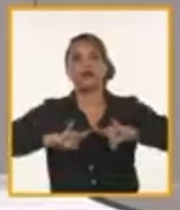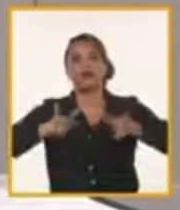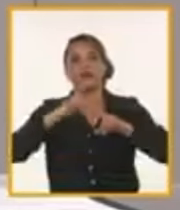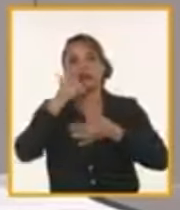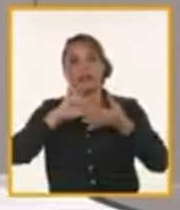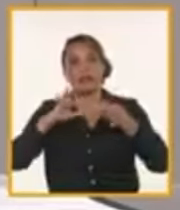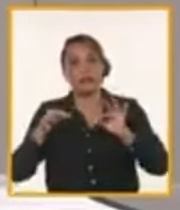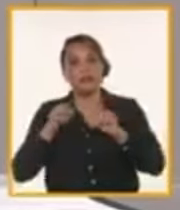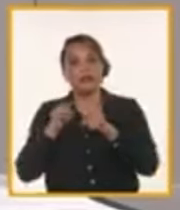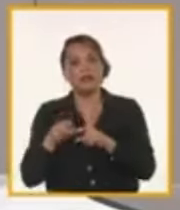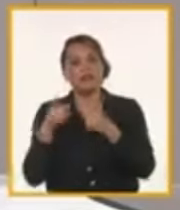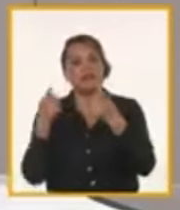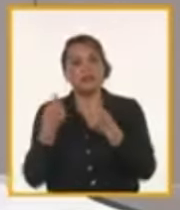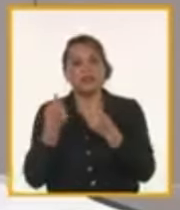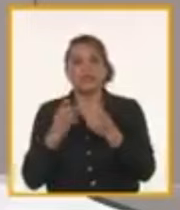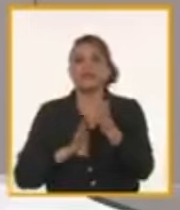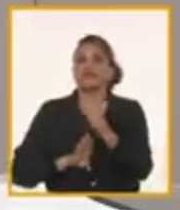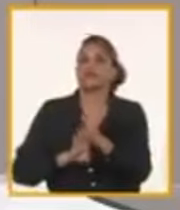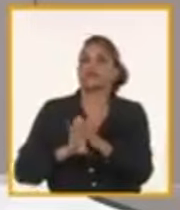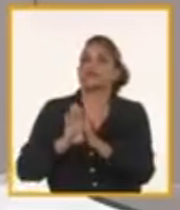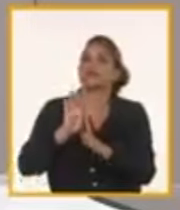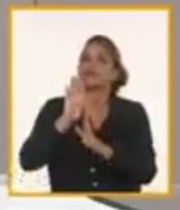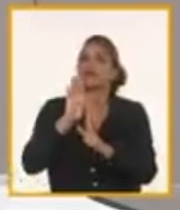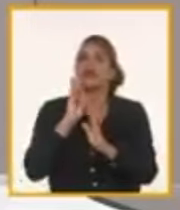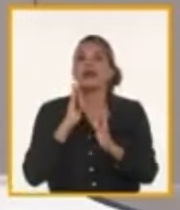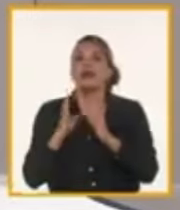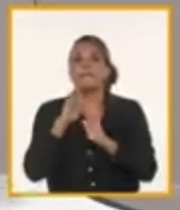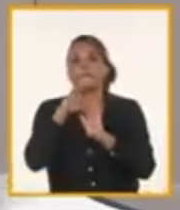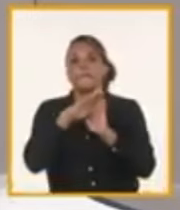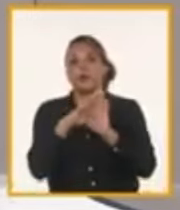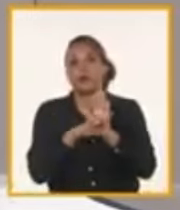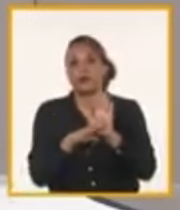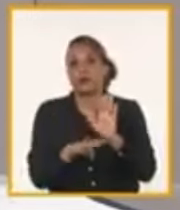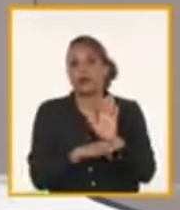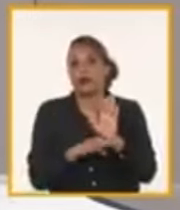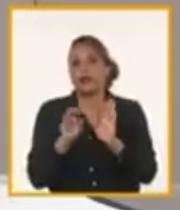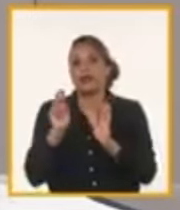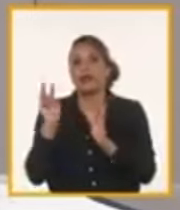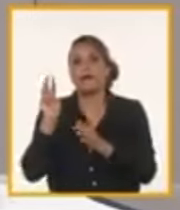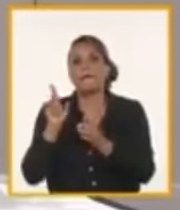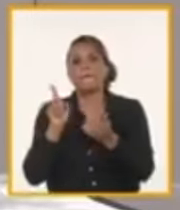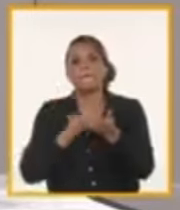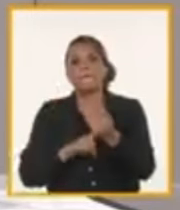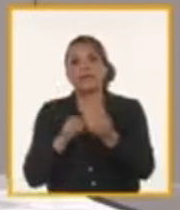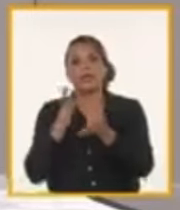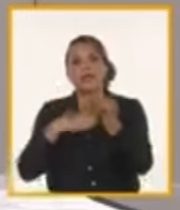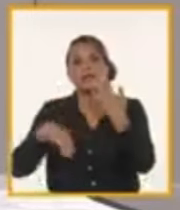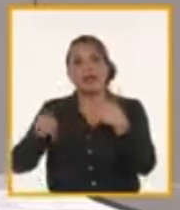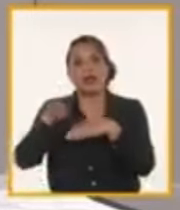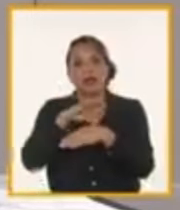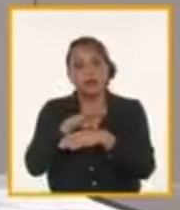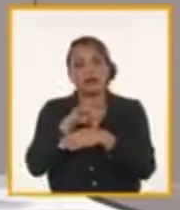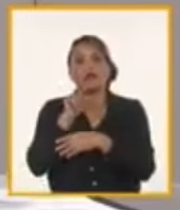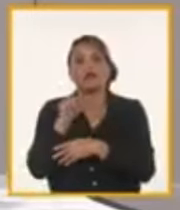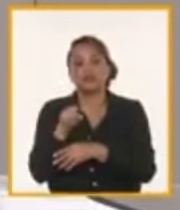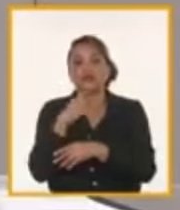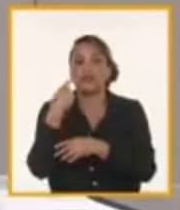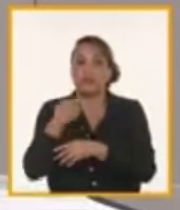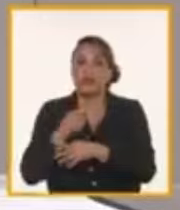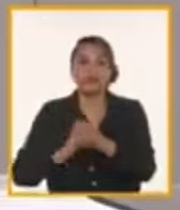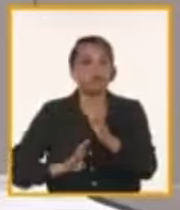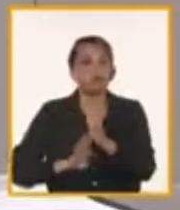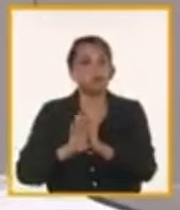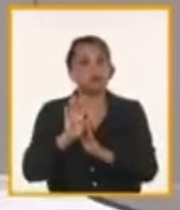el reto de crecer sobre todo en sus programas de pregrado y en otras especialidades y en sus programas de posgrado también eh